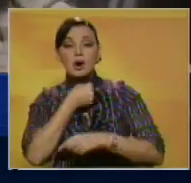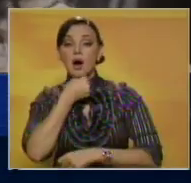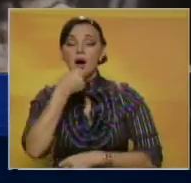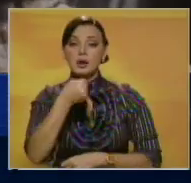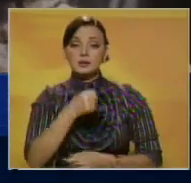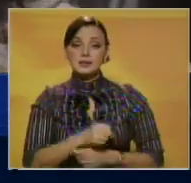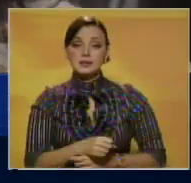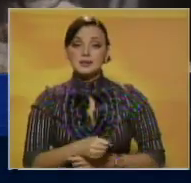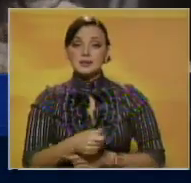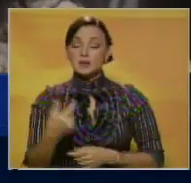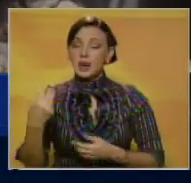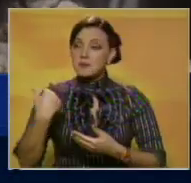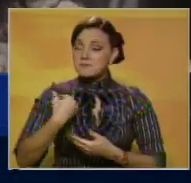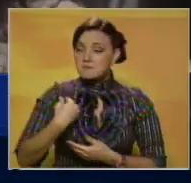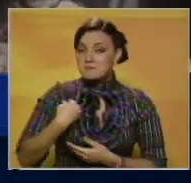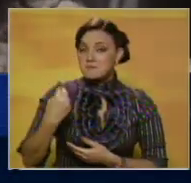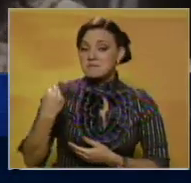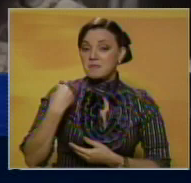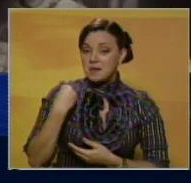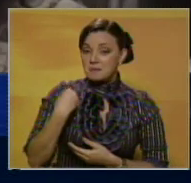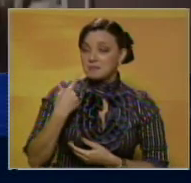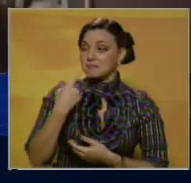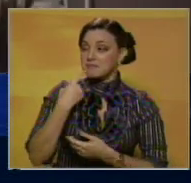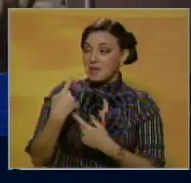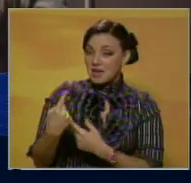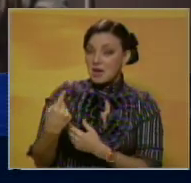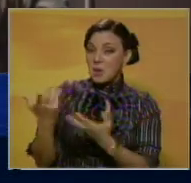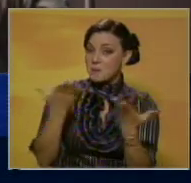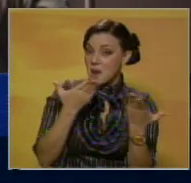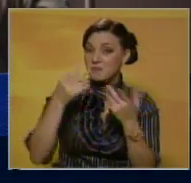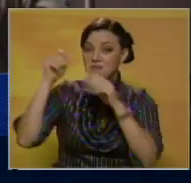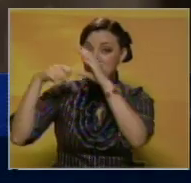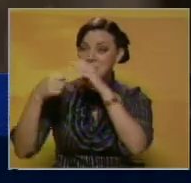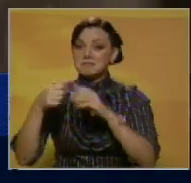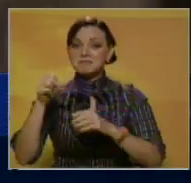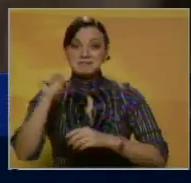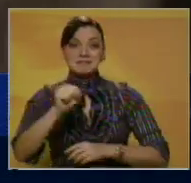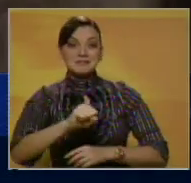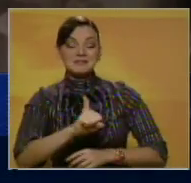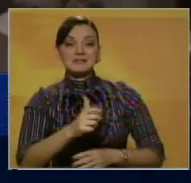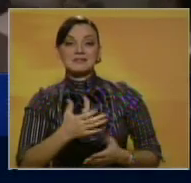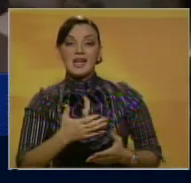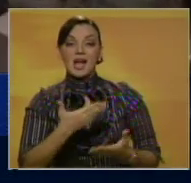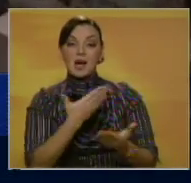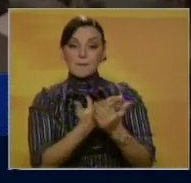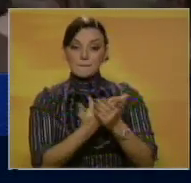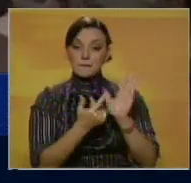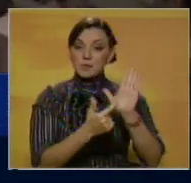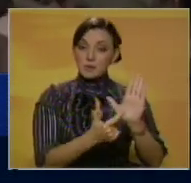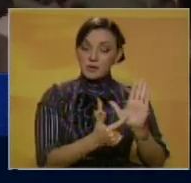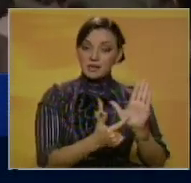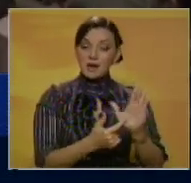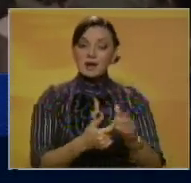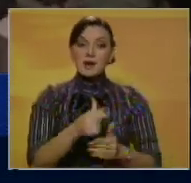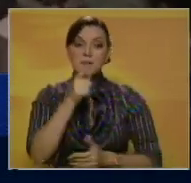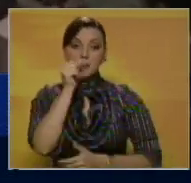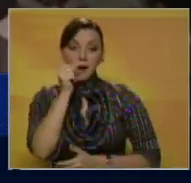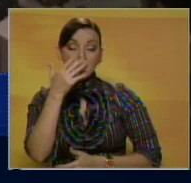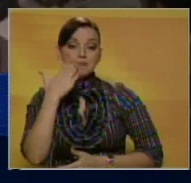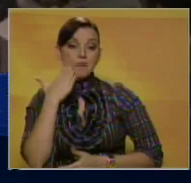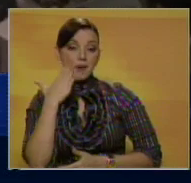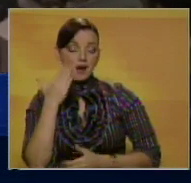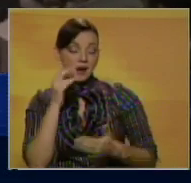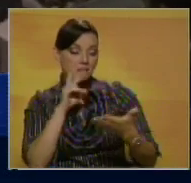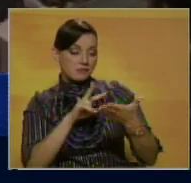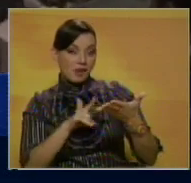No me pude resistir, de verdad. Fui tentado por un gran guión, fui tentado por una propuesta que mis padres se enamoraron y me